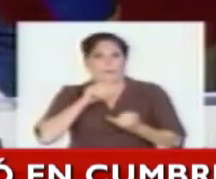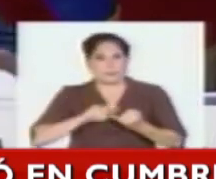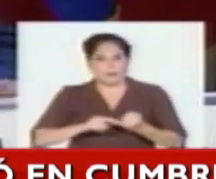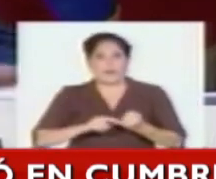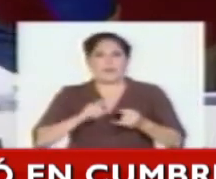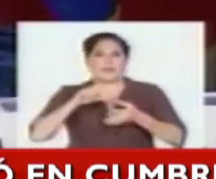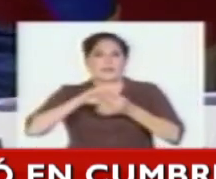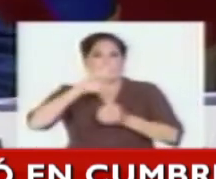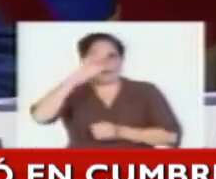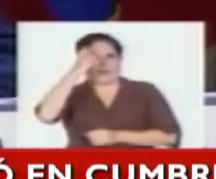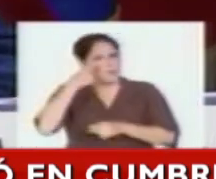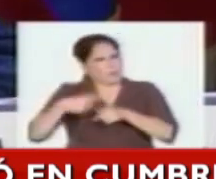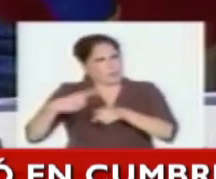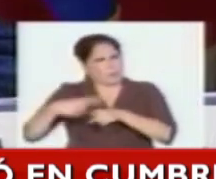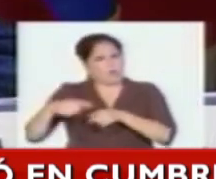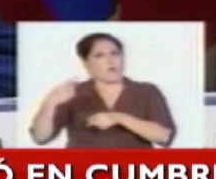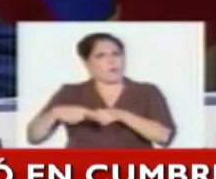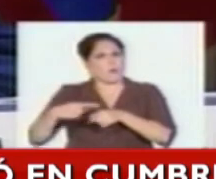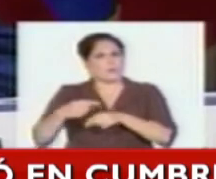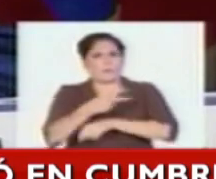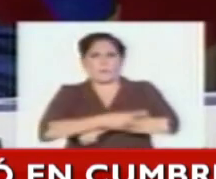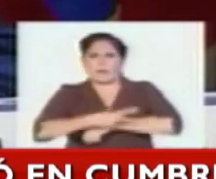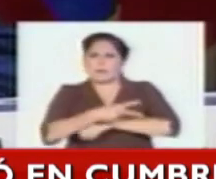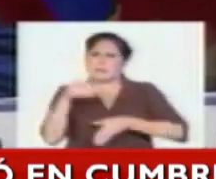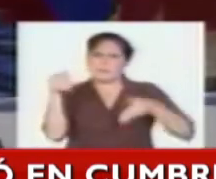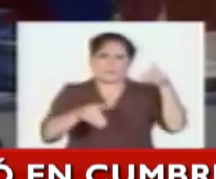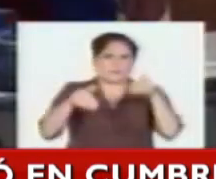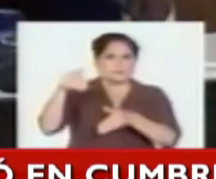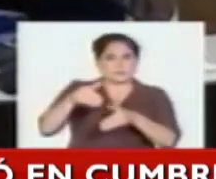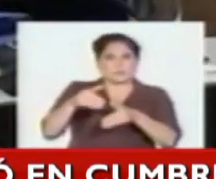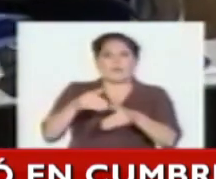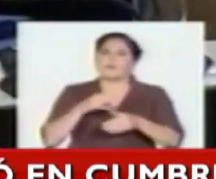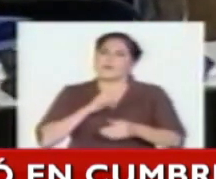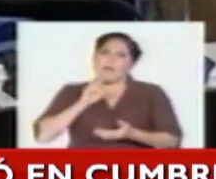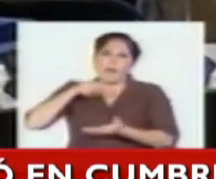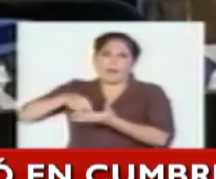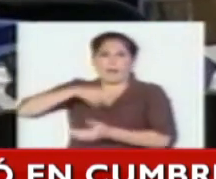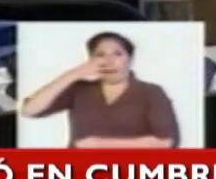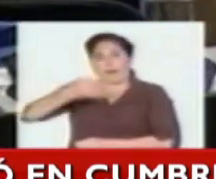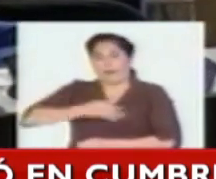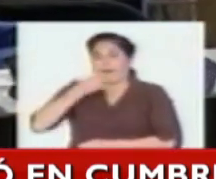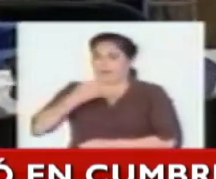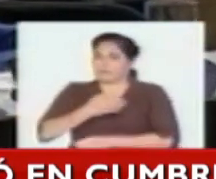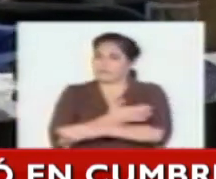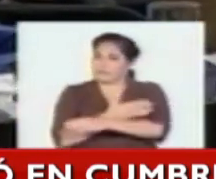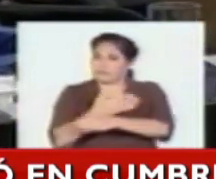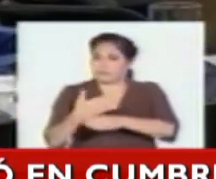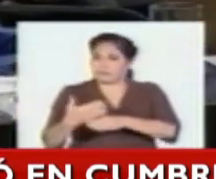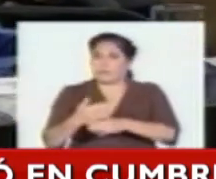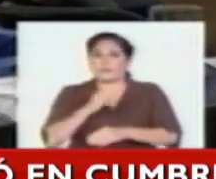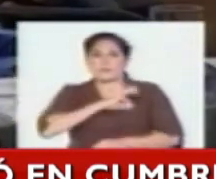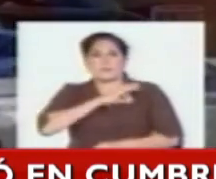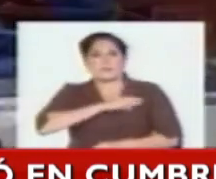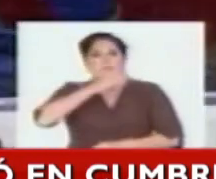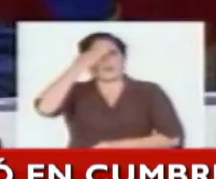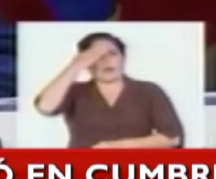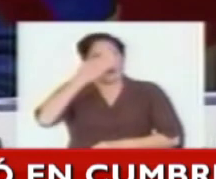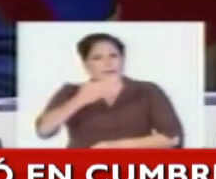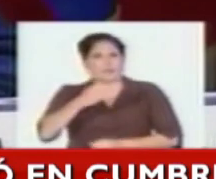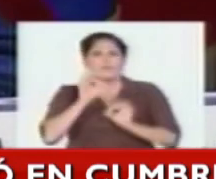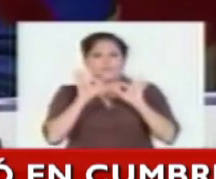Guinea visado entre otros colegas y compañeros que nos acompañan Le agradezco sinceramente